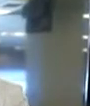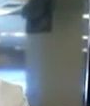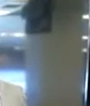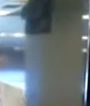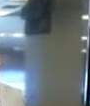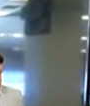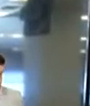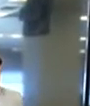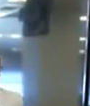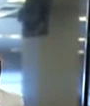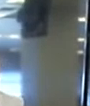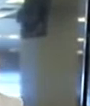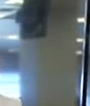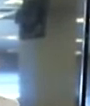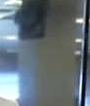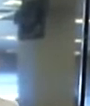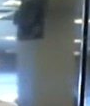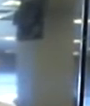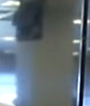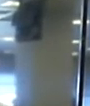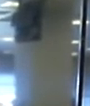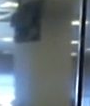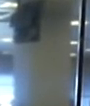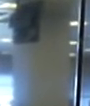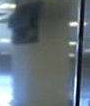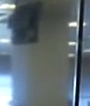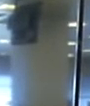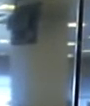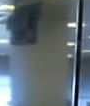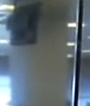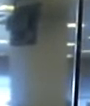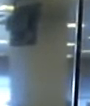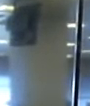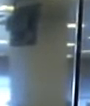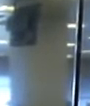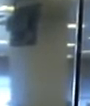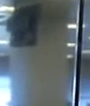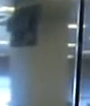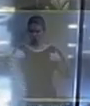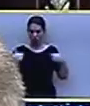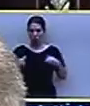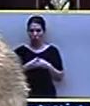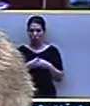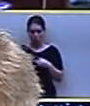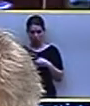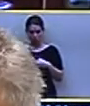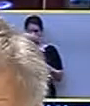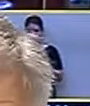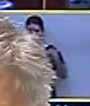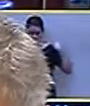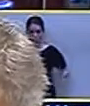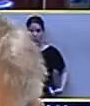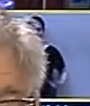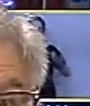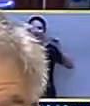las cosas que se dijeron en ese amplio debate de la mañana irene montero y mariano rajoy a base de ideas y bueno te mayoría no